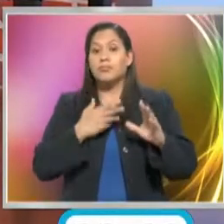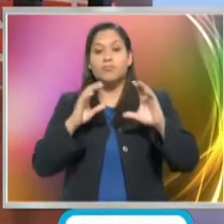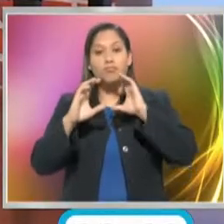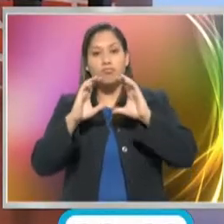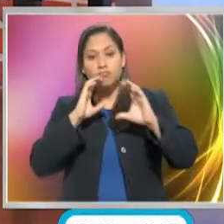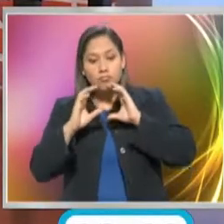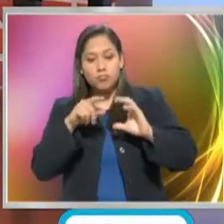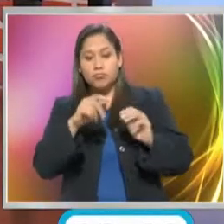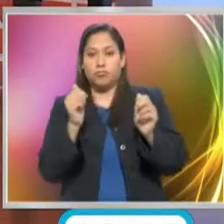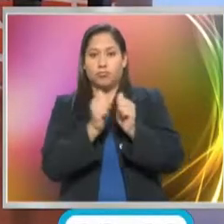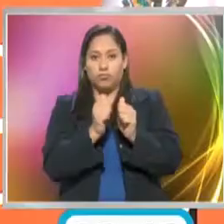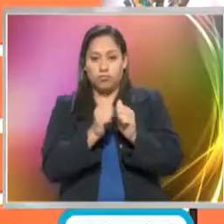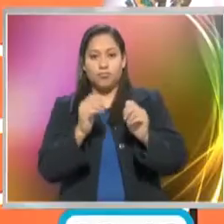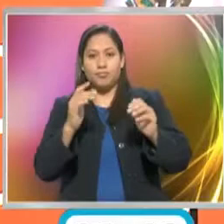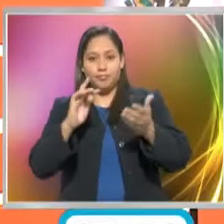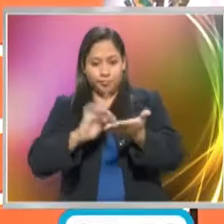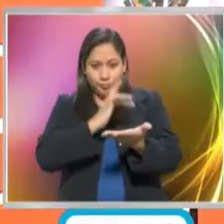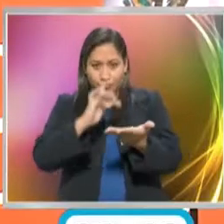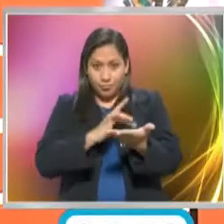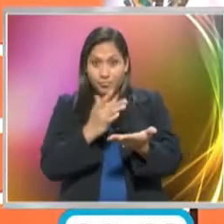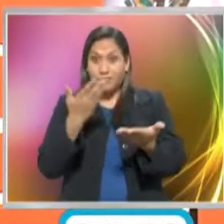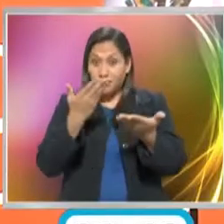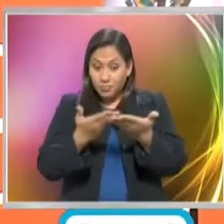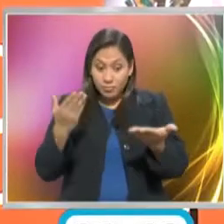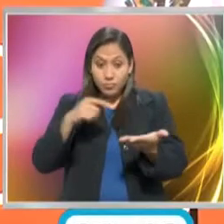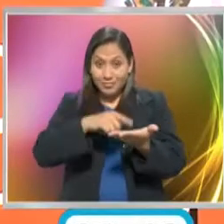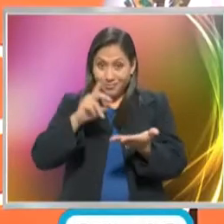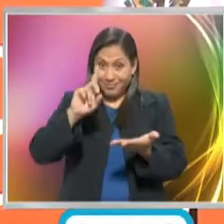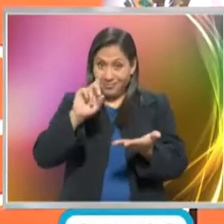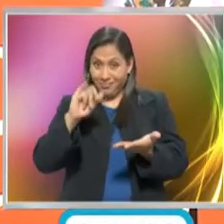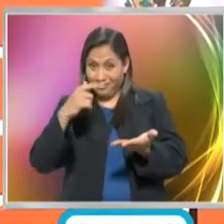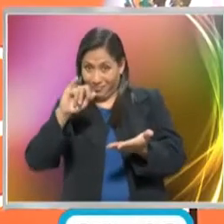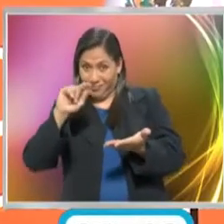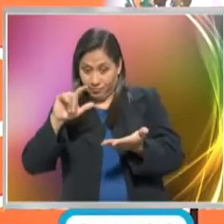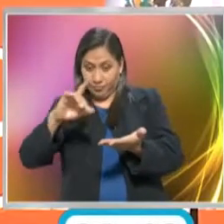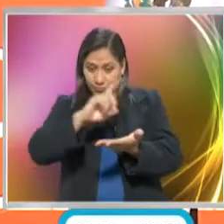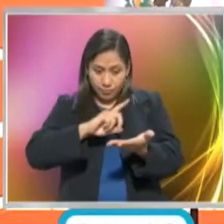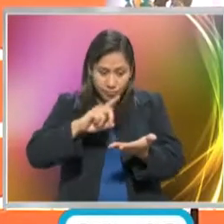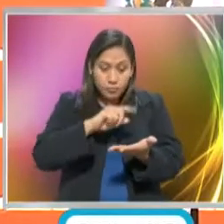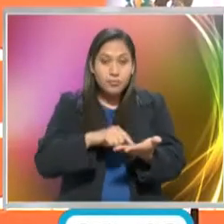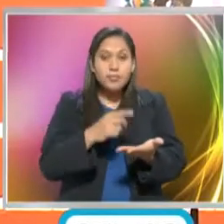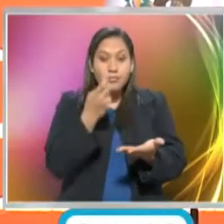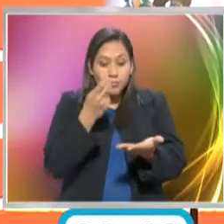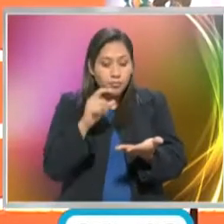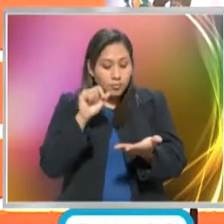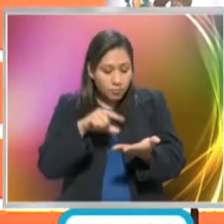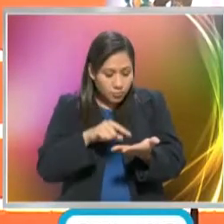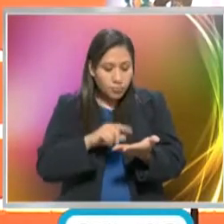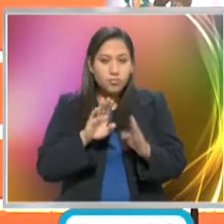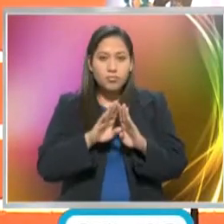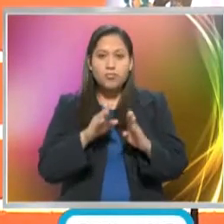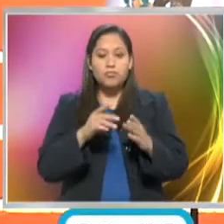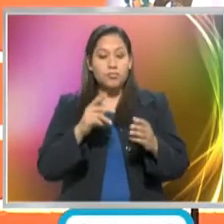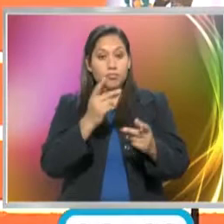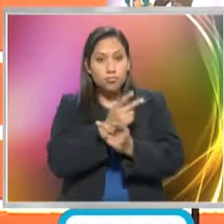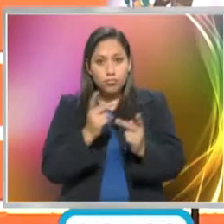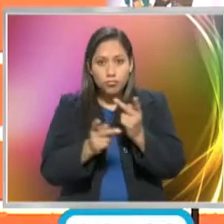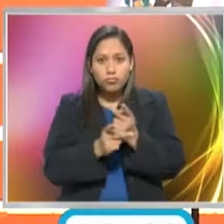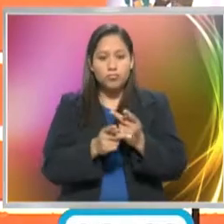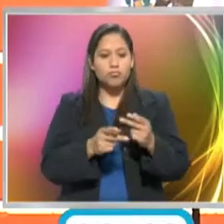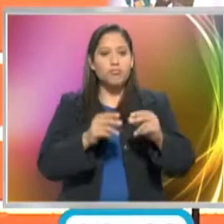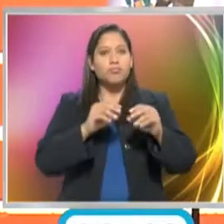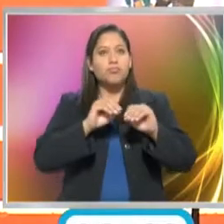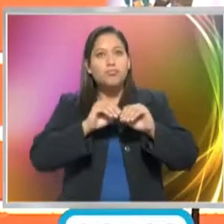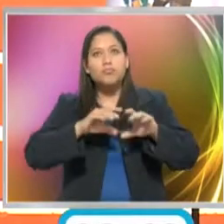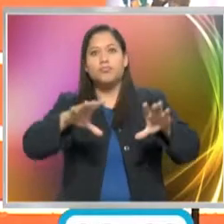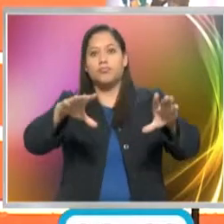traes temas muy actualizados. Y este tema de las redes sociales, que pues todos en casa sabemos que son